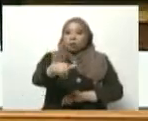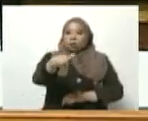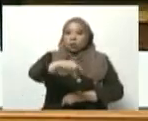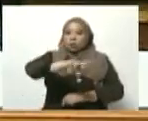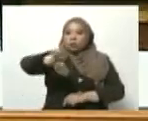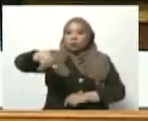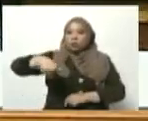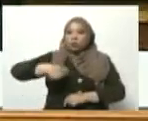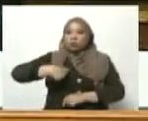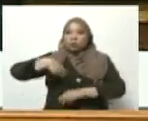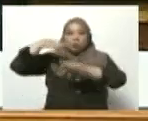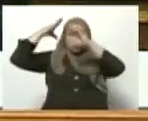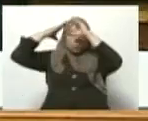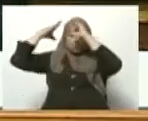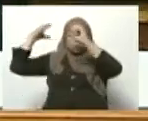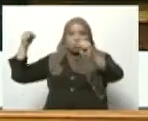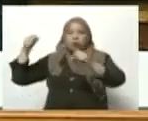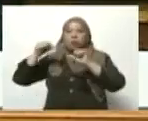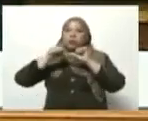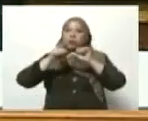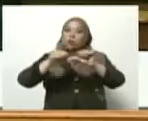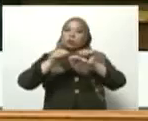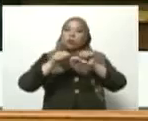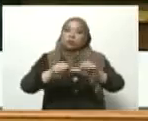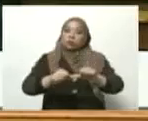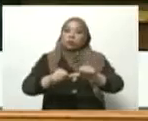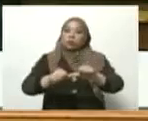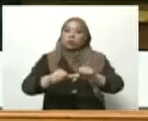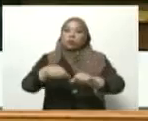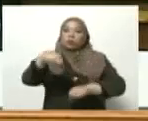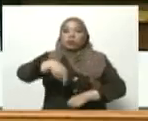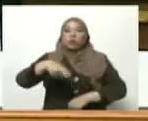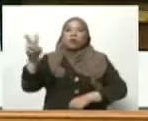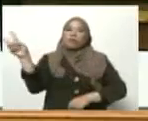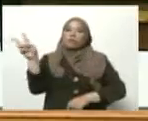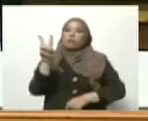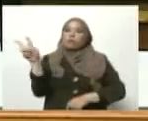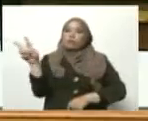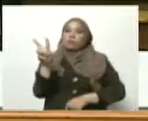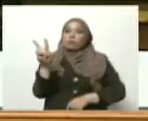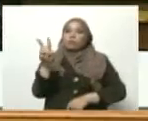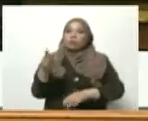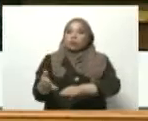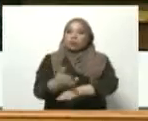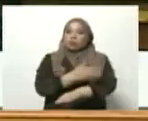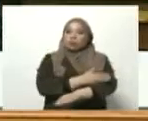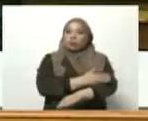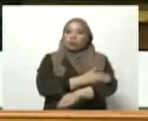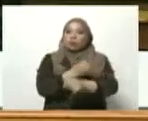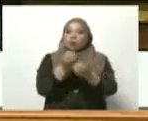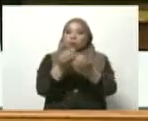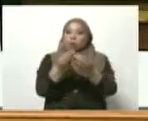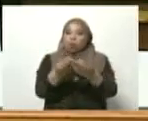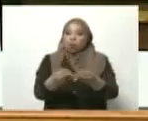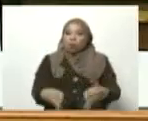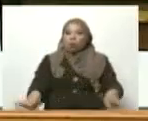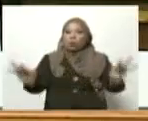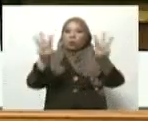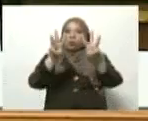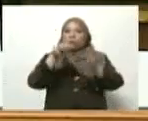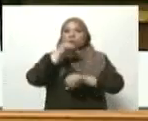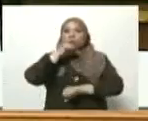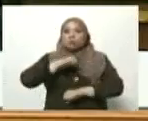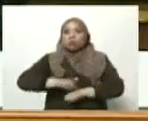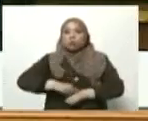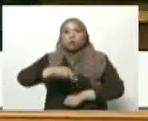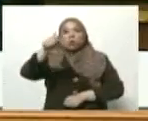nuestro embajador representante permanente de la República Bolivariana de Venezuela ante la Organización de Naciones Unidas, historiador